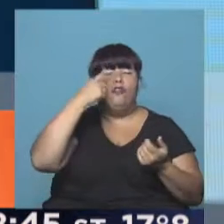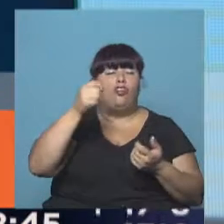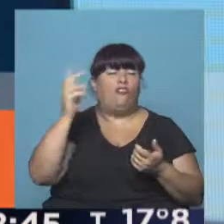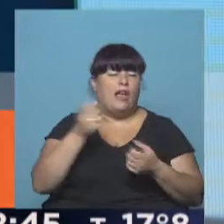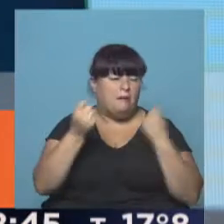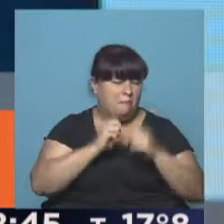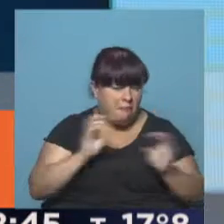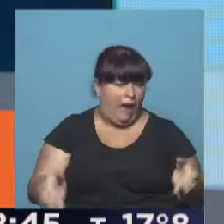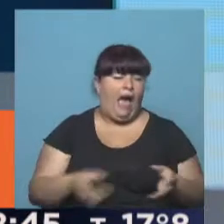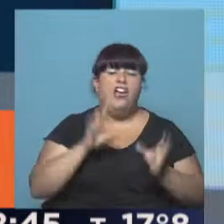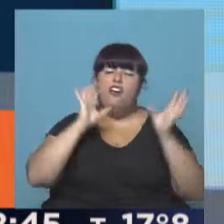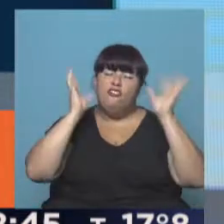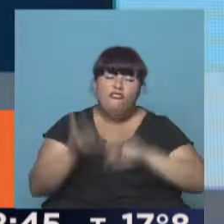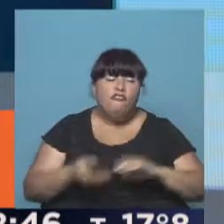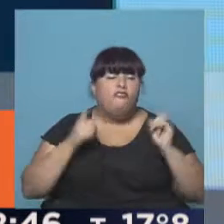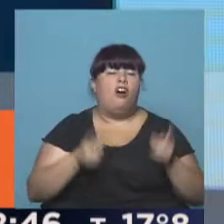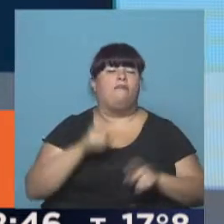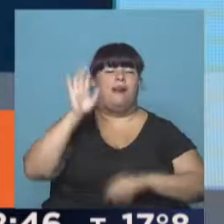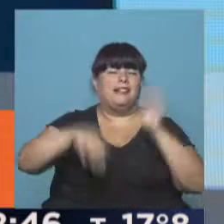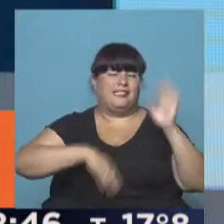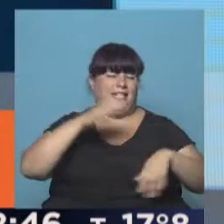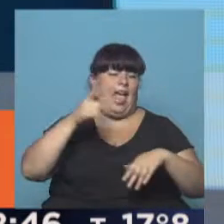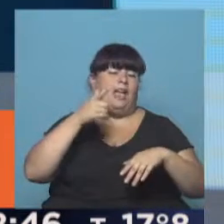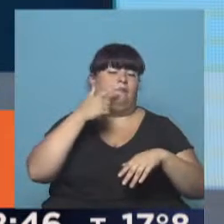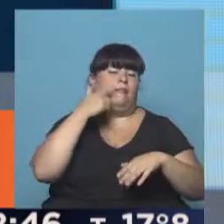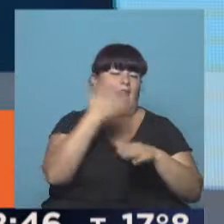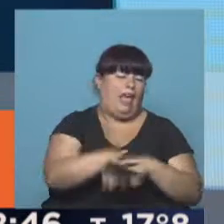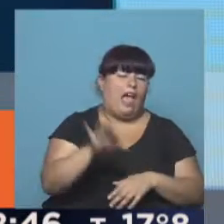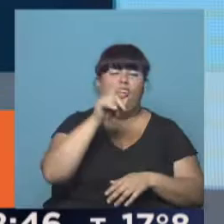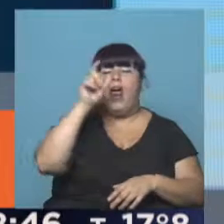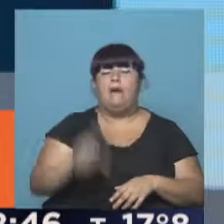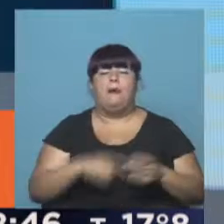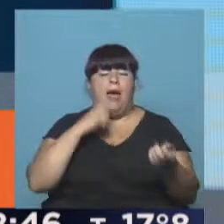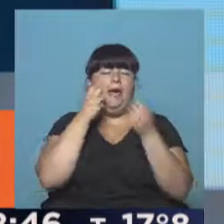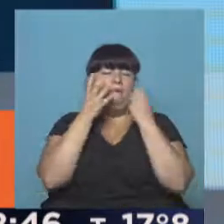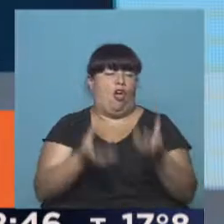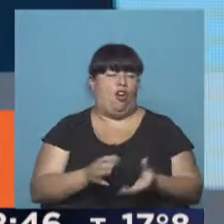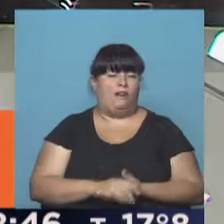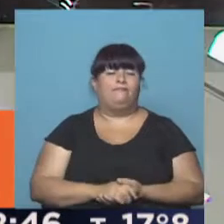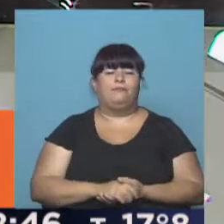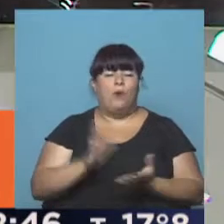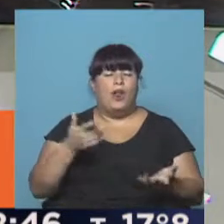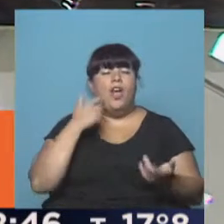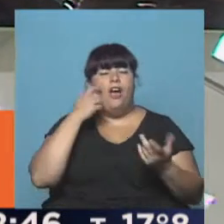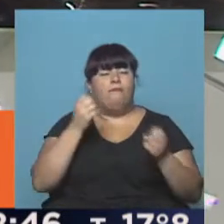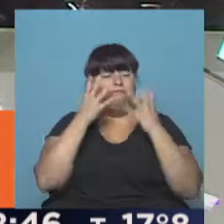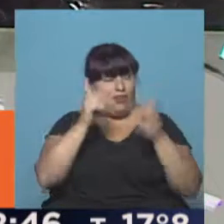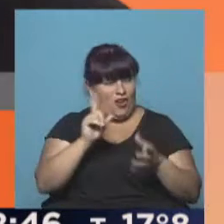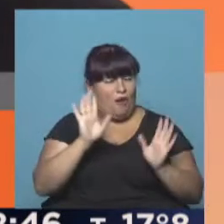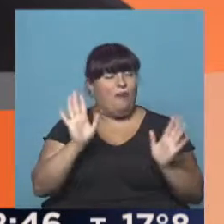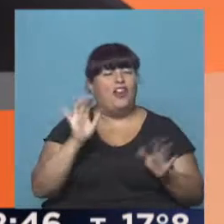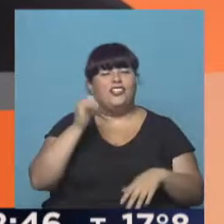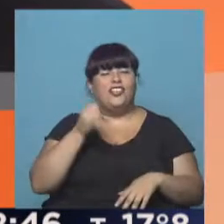están conduciendo bien y de esa manera poder convocar tanto al taxi o al conductor para mejorar el servicio ante él y de lo que te pongas colorado pero